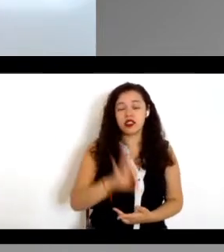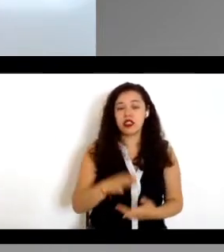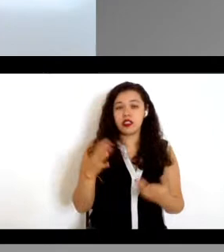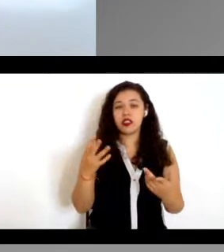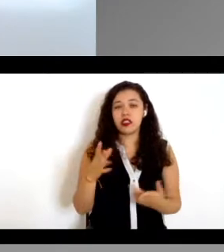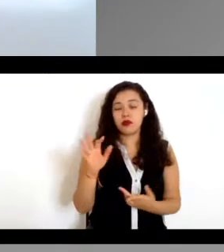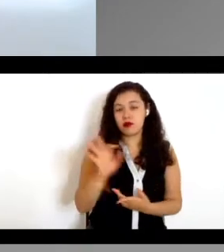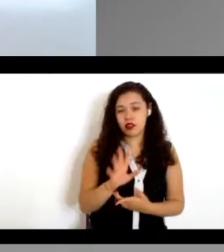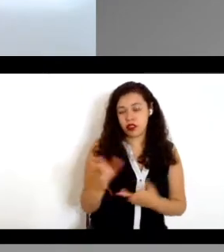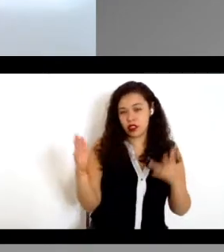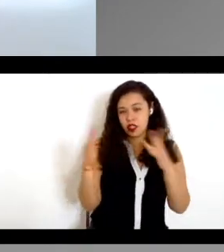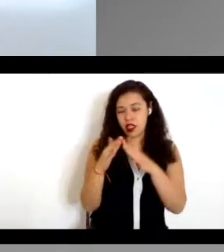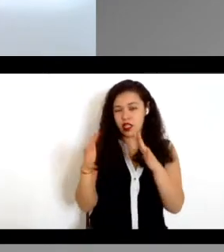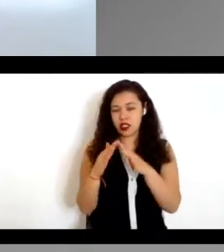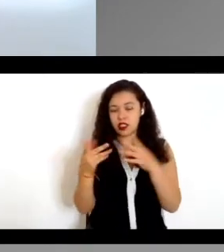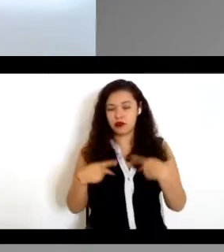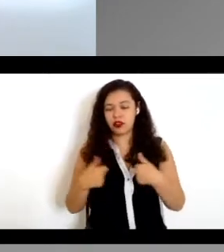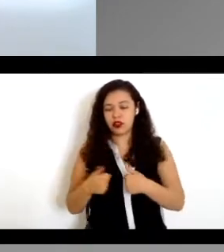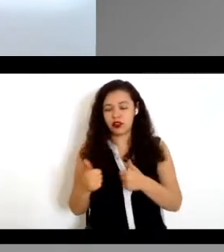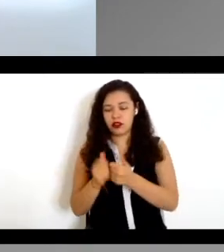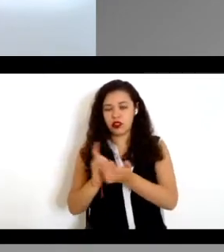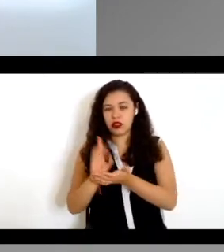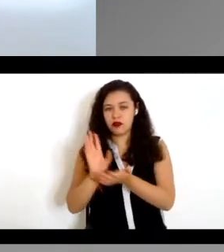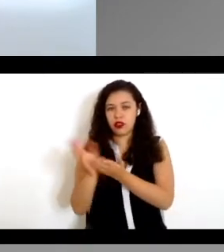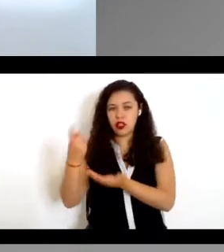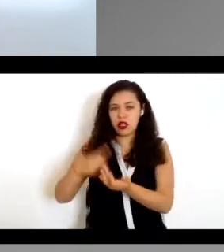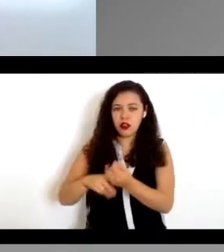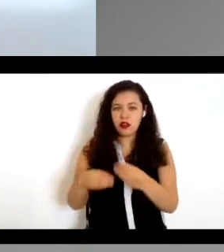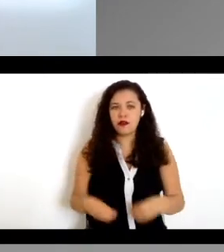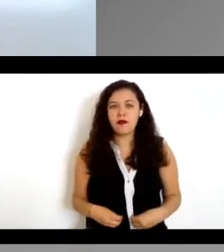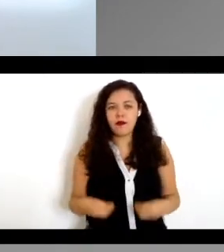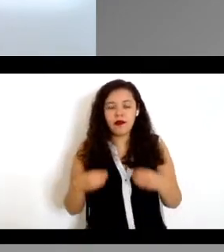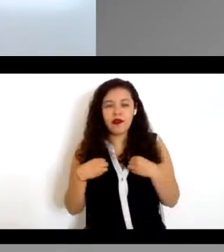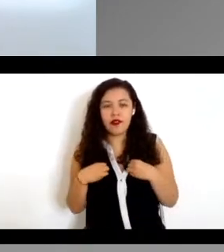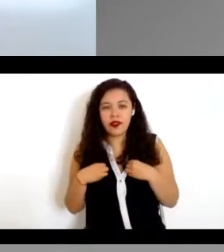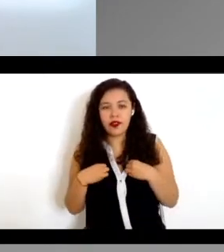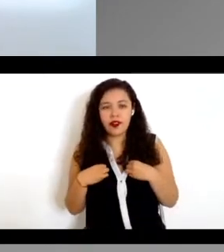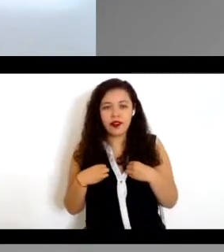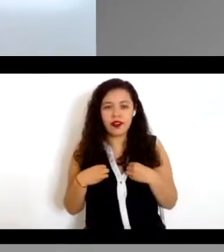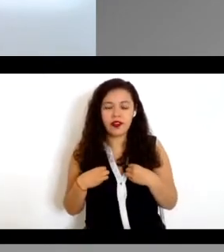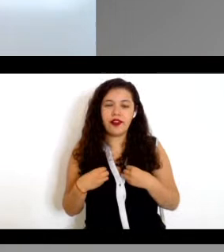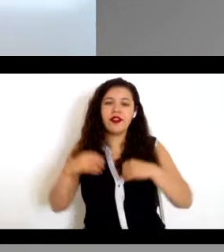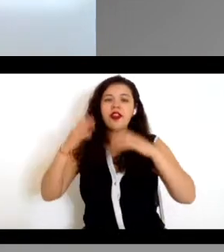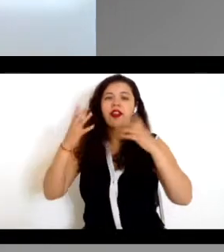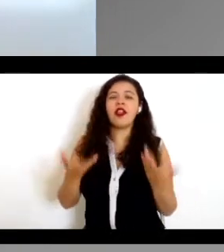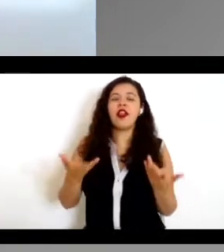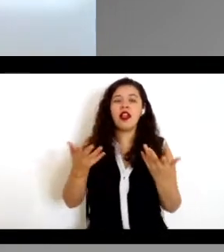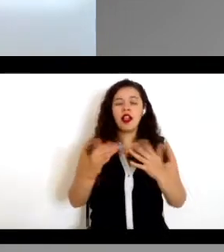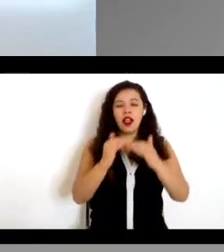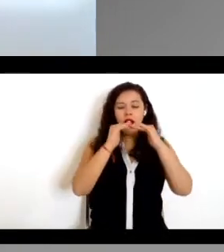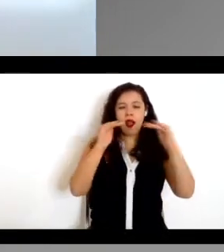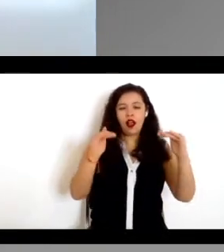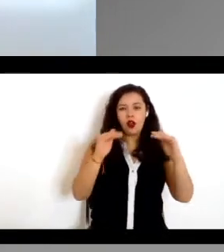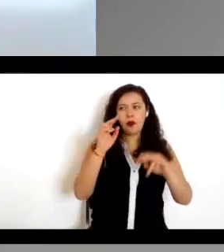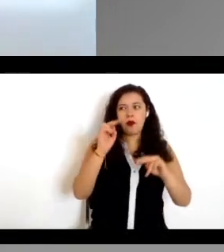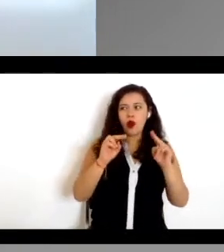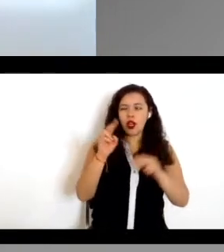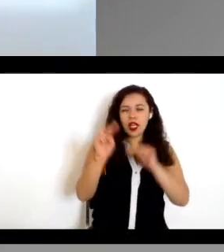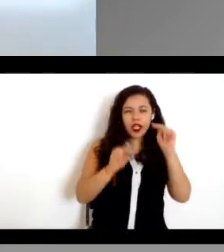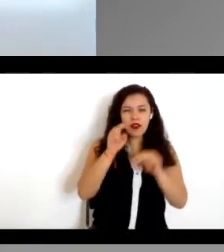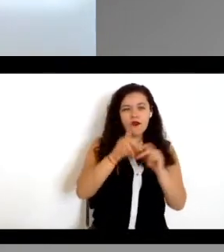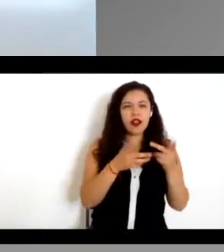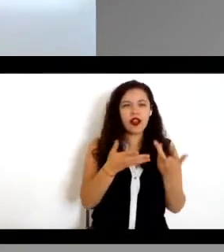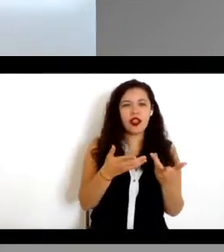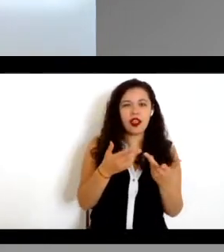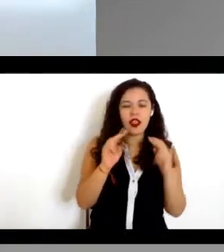con un miembro con discapacidad vive por debajo de la denominada línea de pobrezas por ingreso.